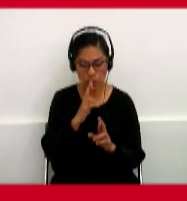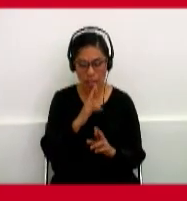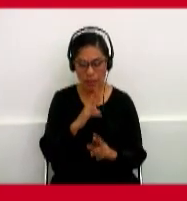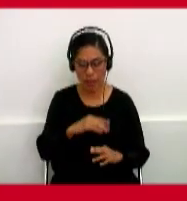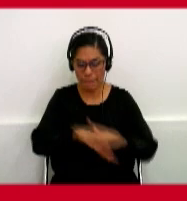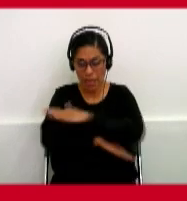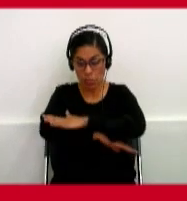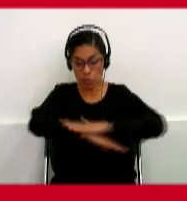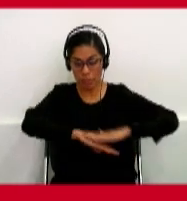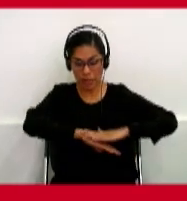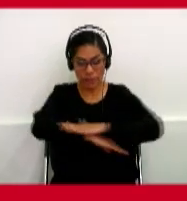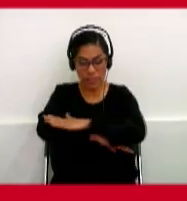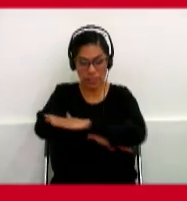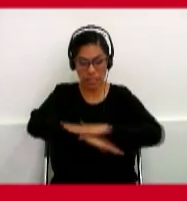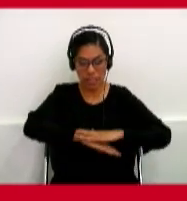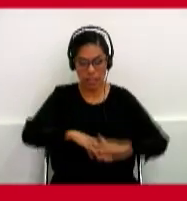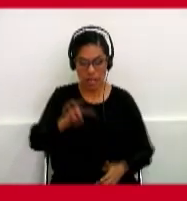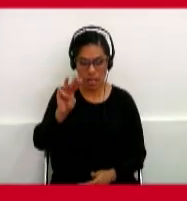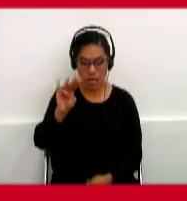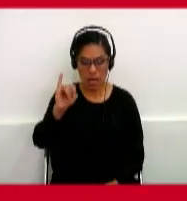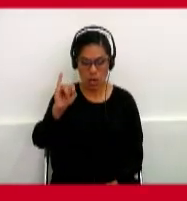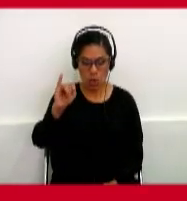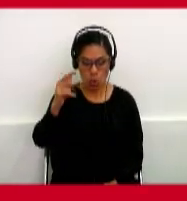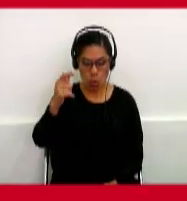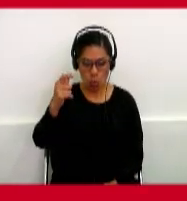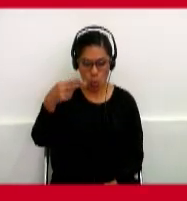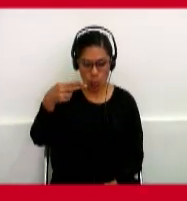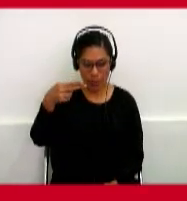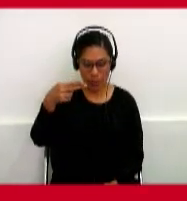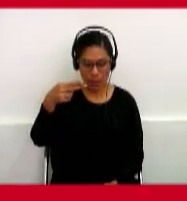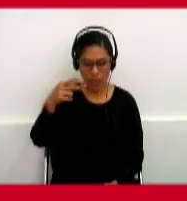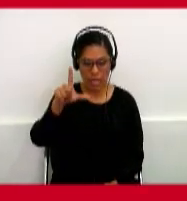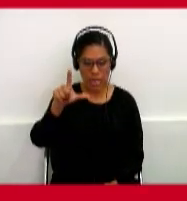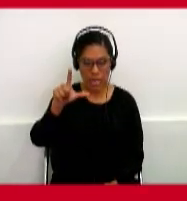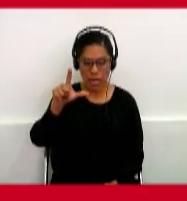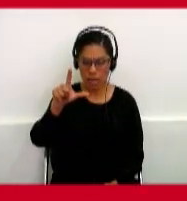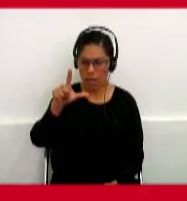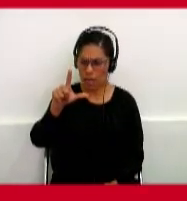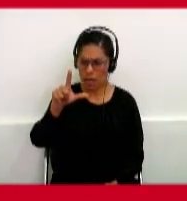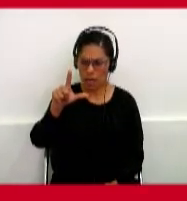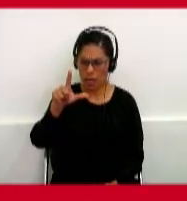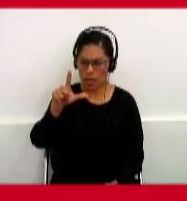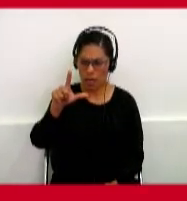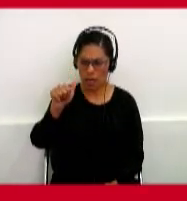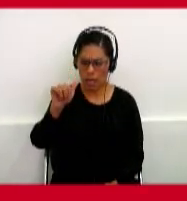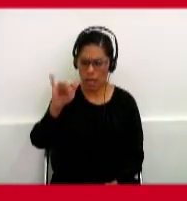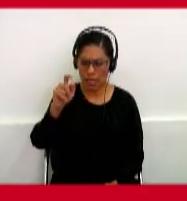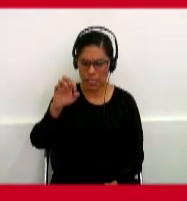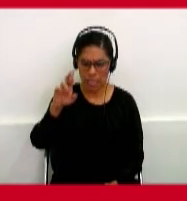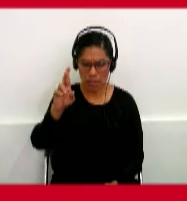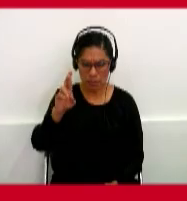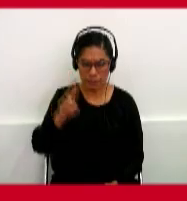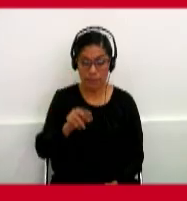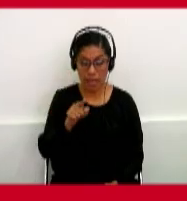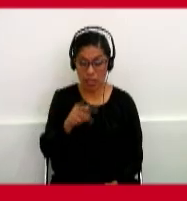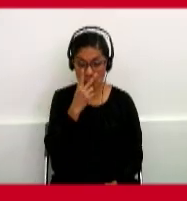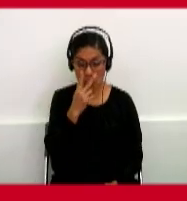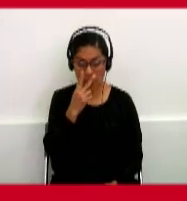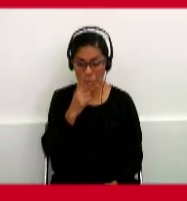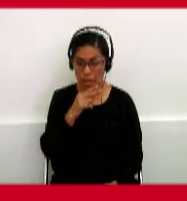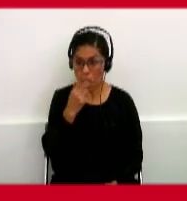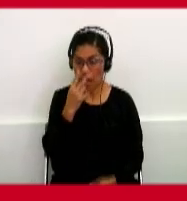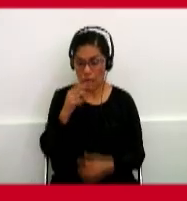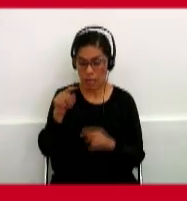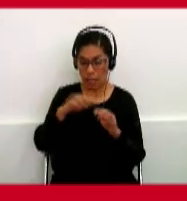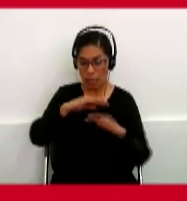falla sin width layer, ¿no? O sea, simplemente la superficie como tal, o sea, la superficie esférica se va a ver, ¿no? Como en perfil, como pueden ver, y también el